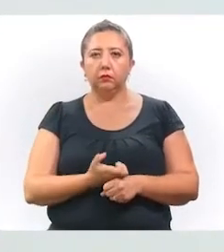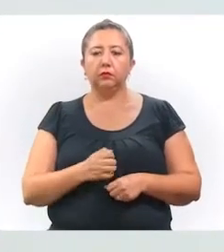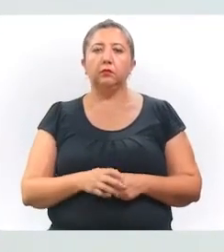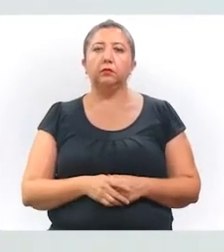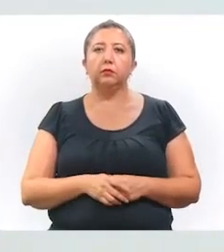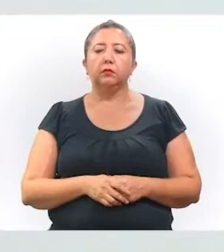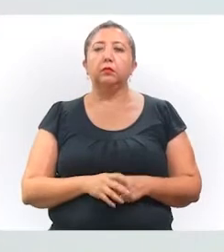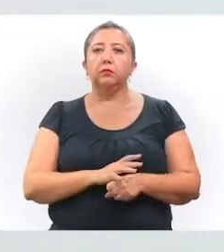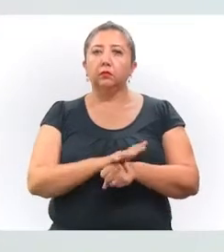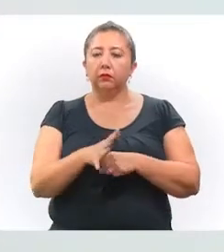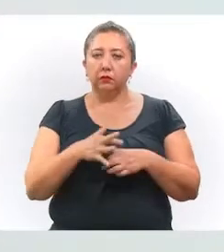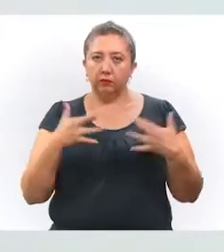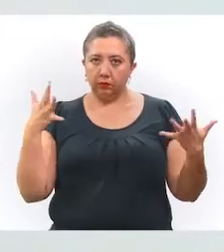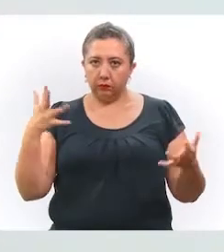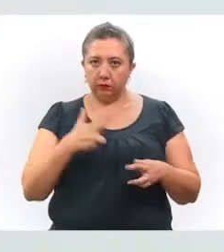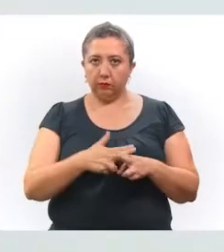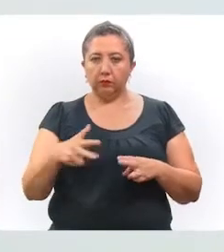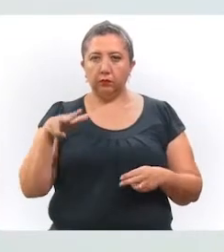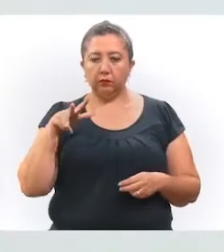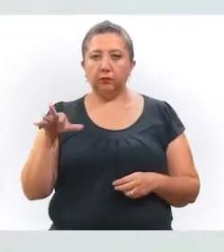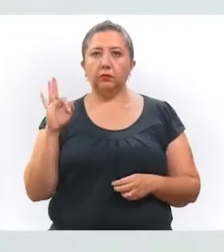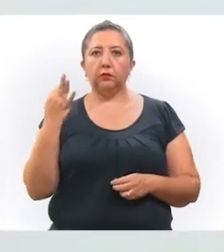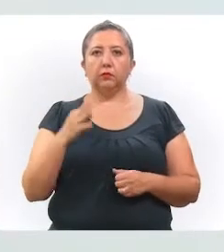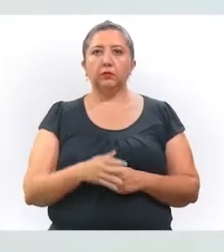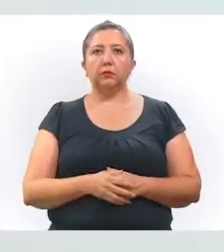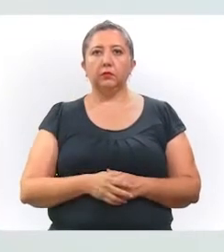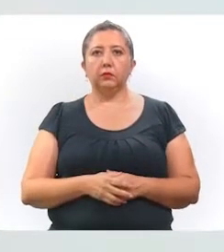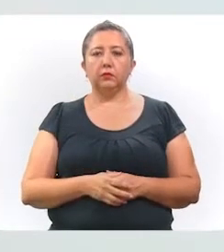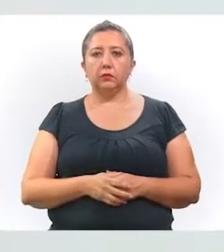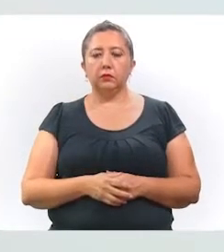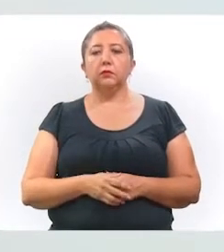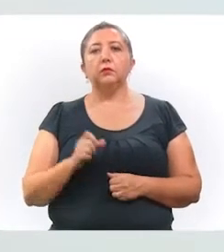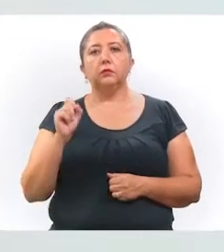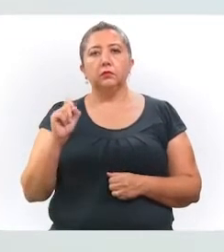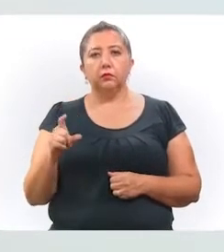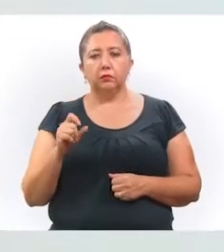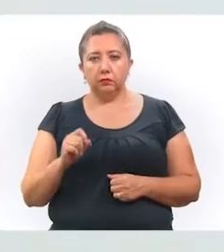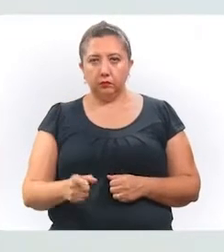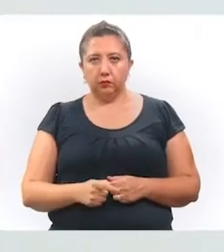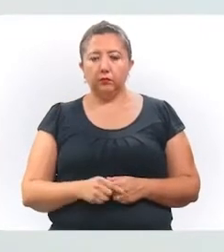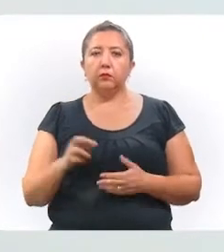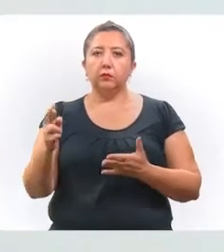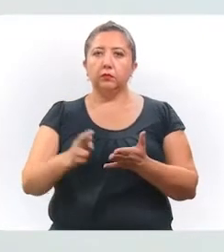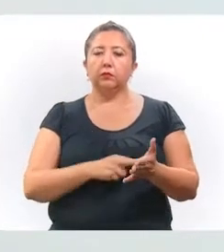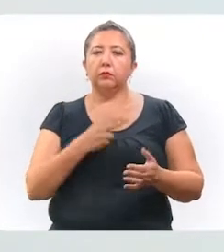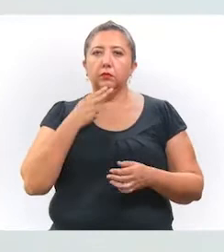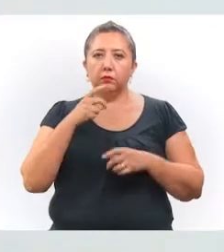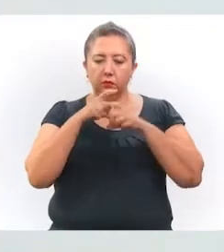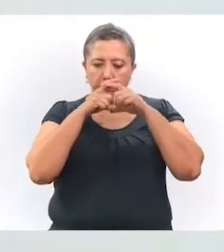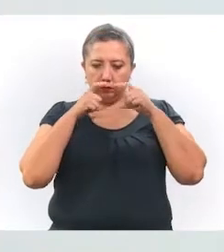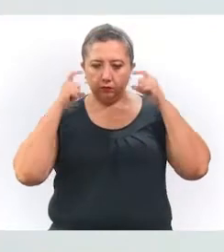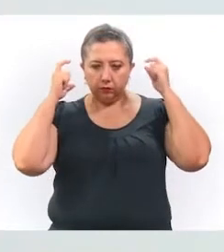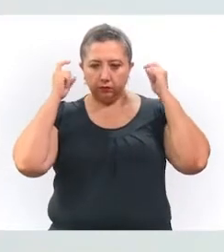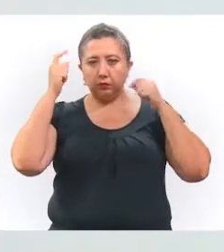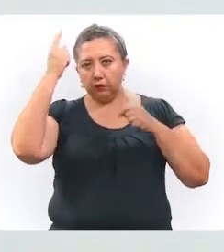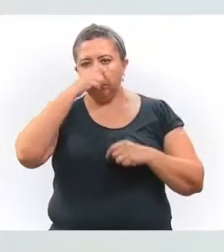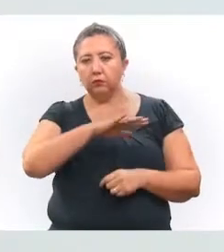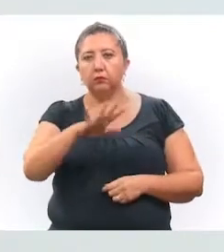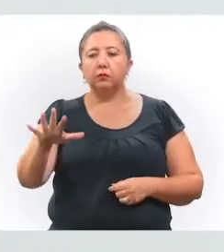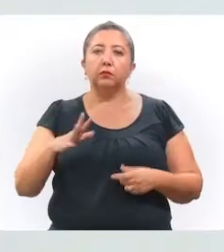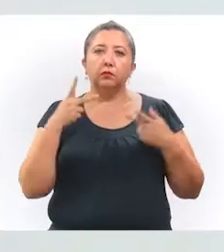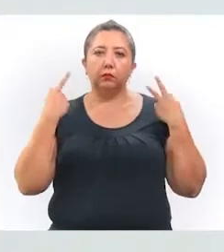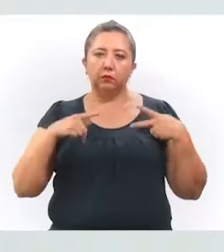entidad, la cual se realizará hasta el 18 de febrero. Asimismo, se reitera el uso obligatorio de cubrebocas para toda